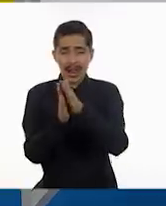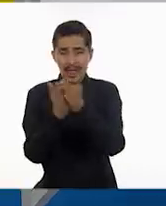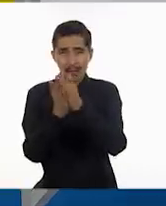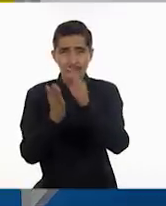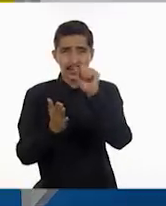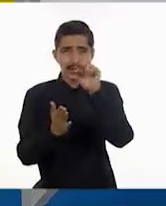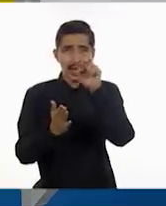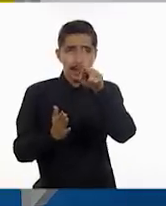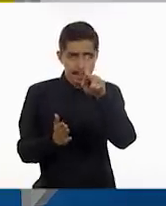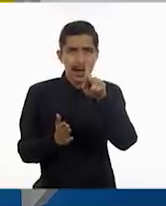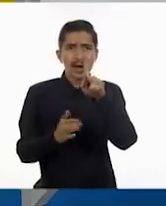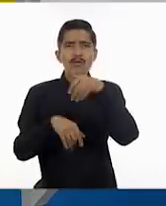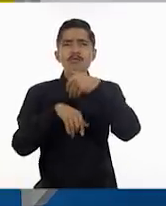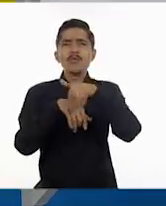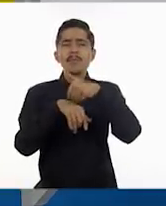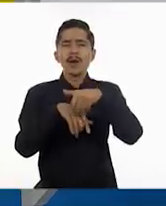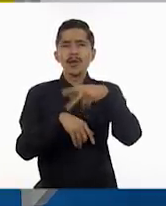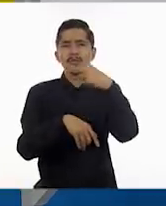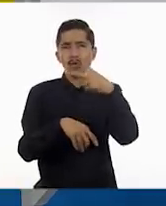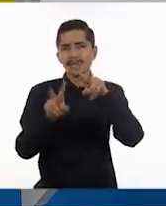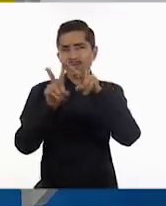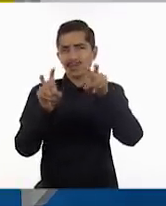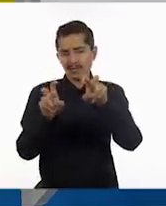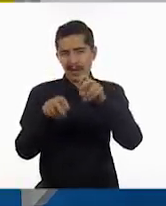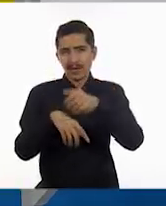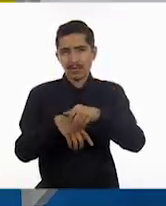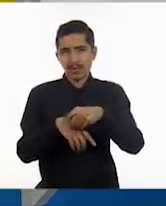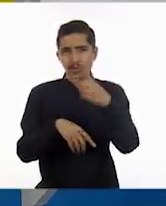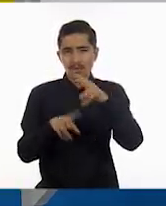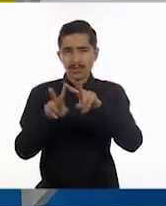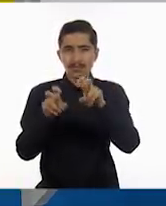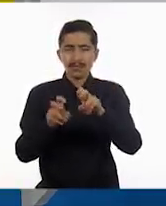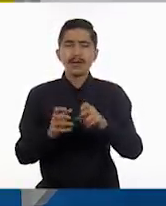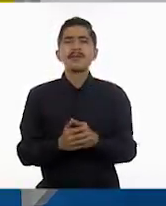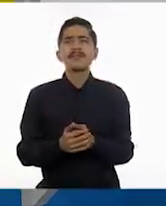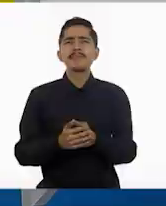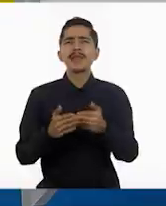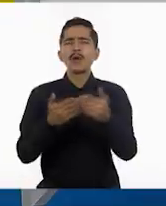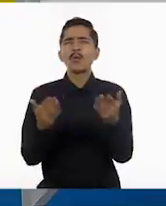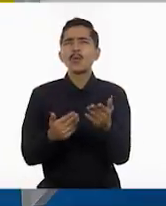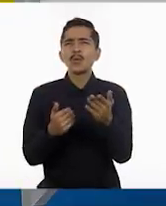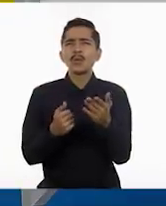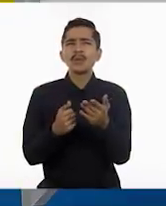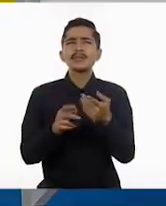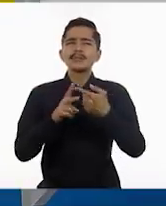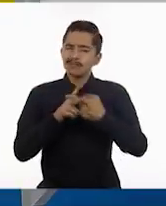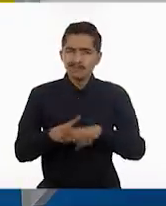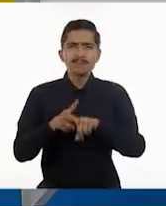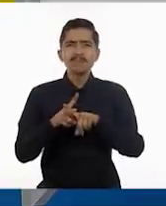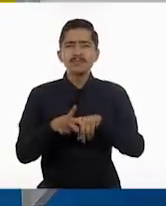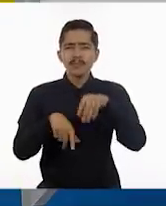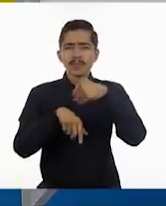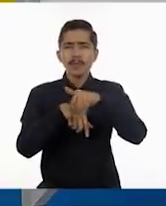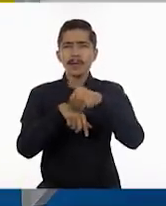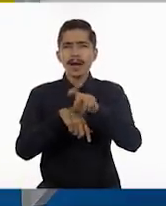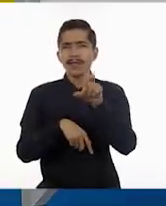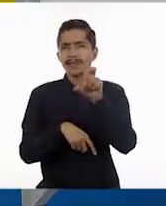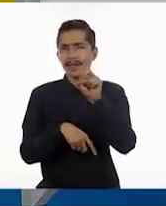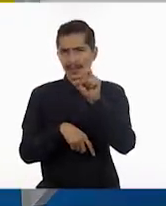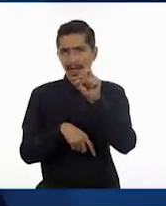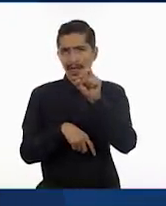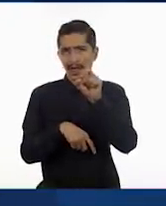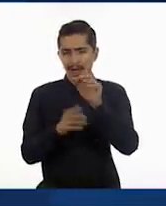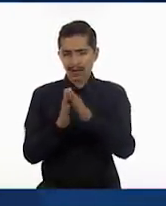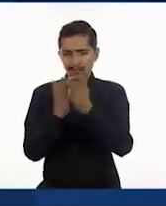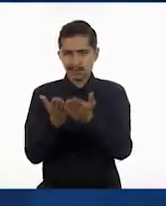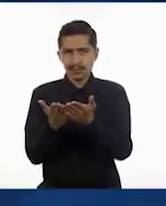texto. Es el tema número 2. Ahorita comienza en la página 30,